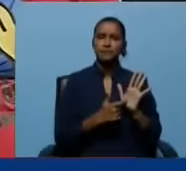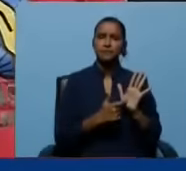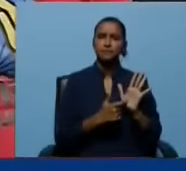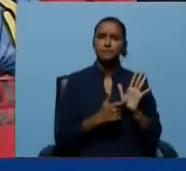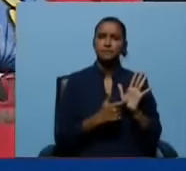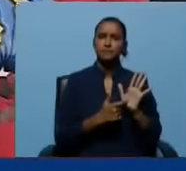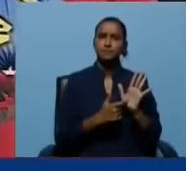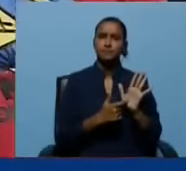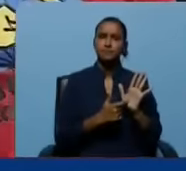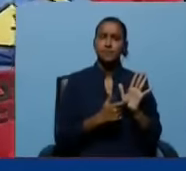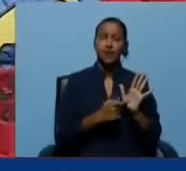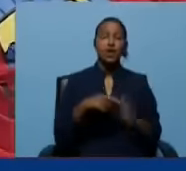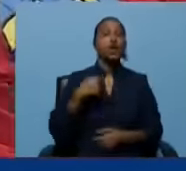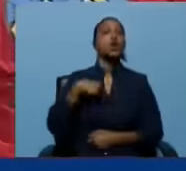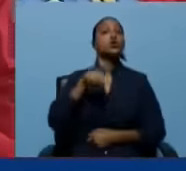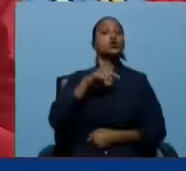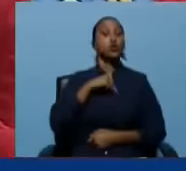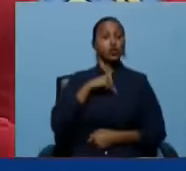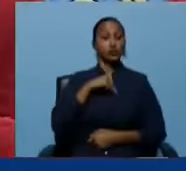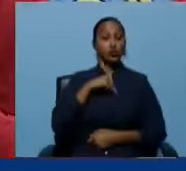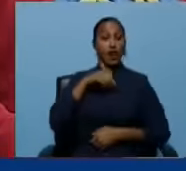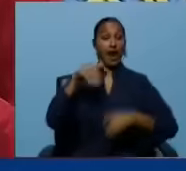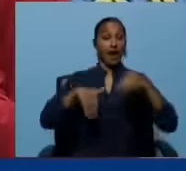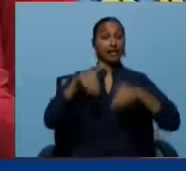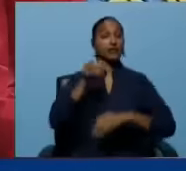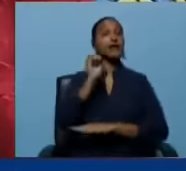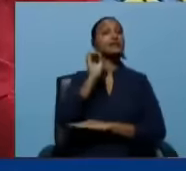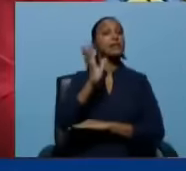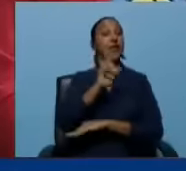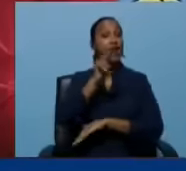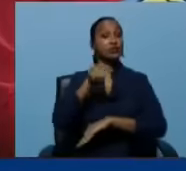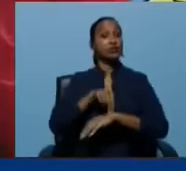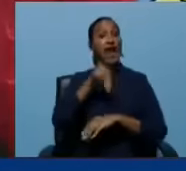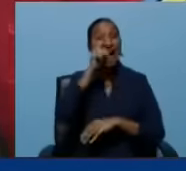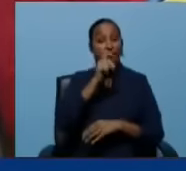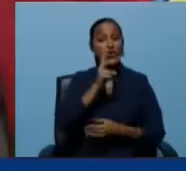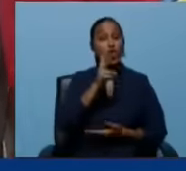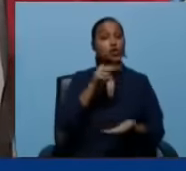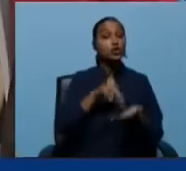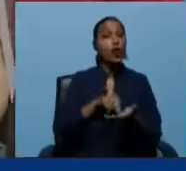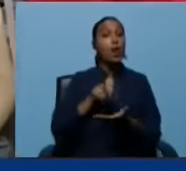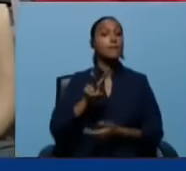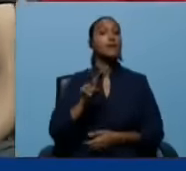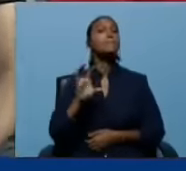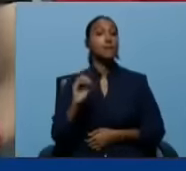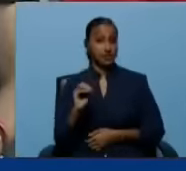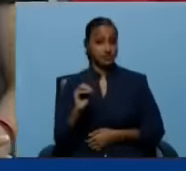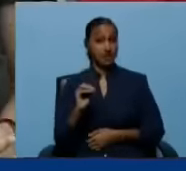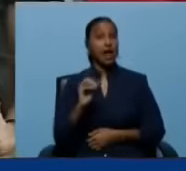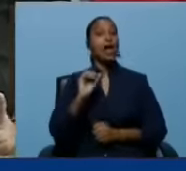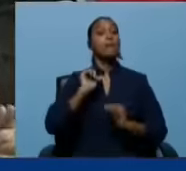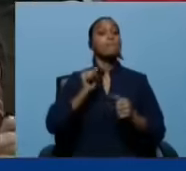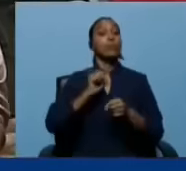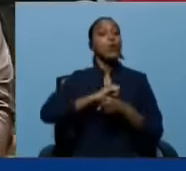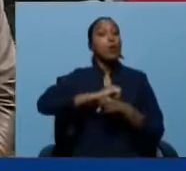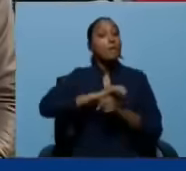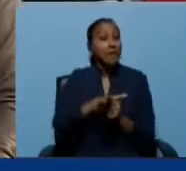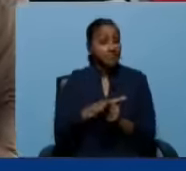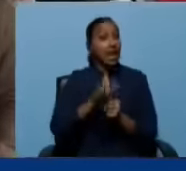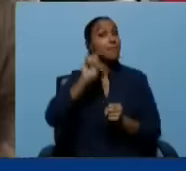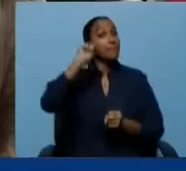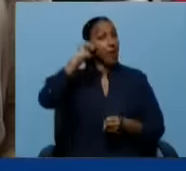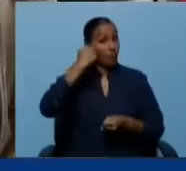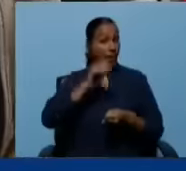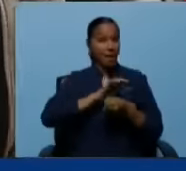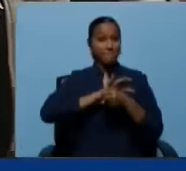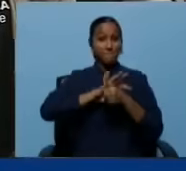Nosotros tuvimos elección de Asamblea Nacional en el 2020, con pandemia. Estaba el momento